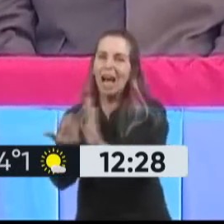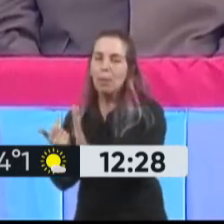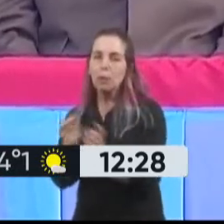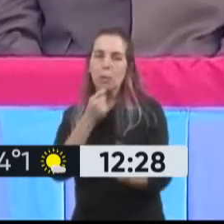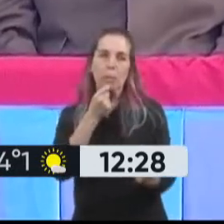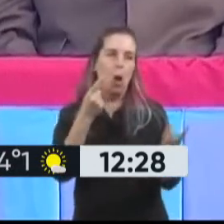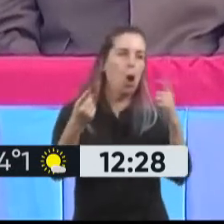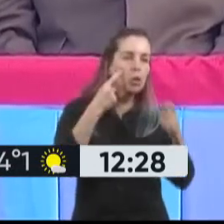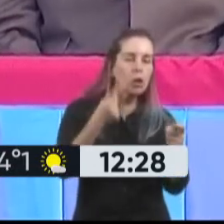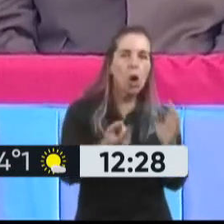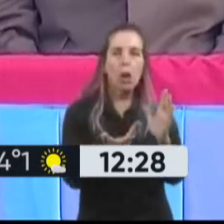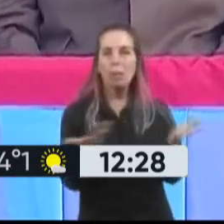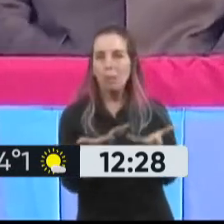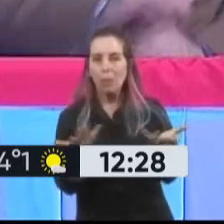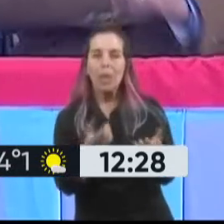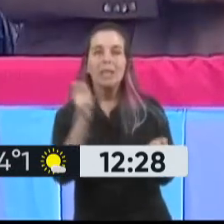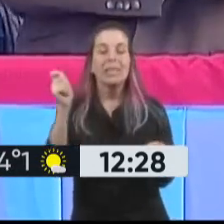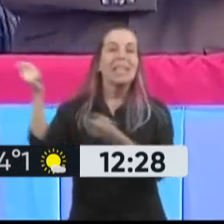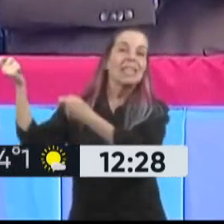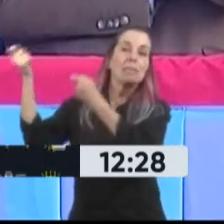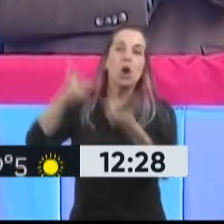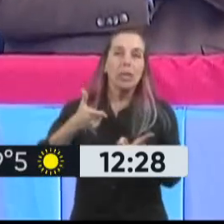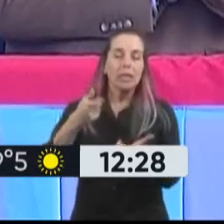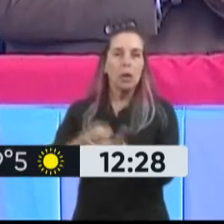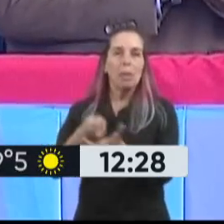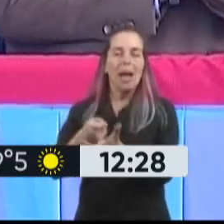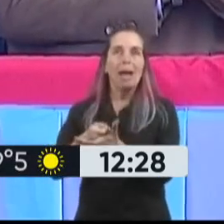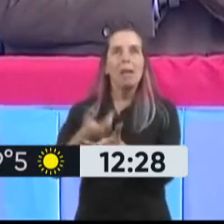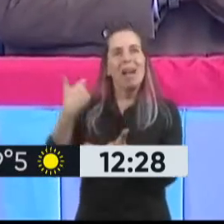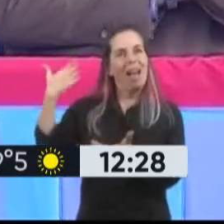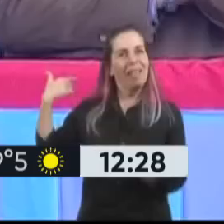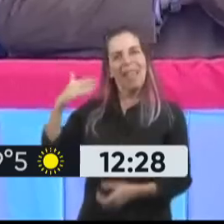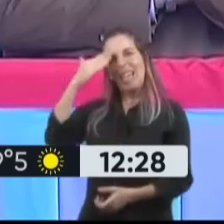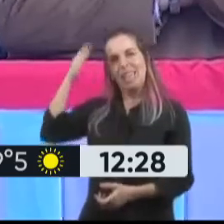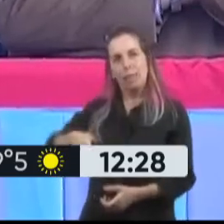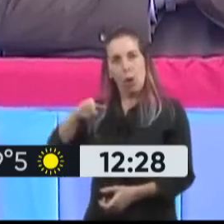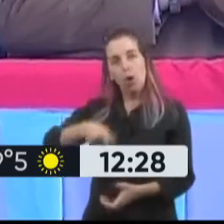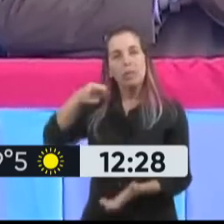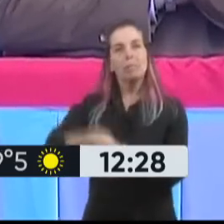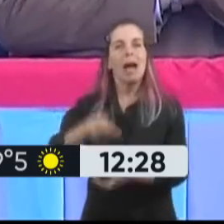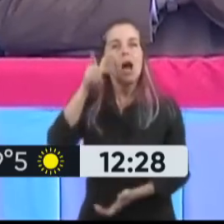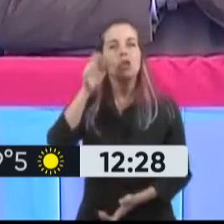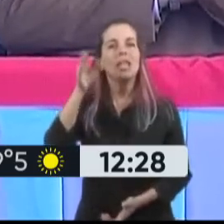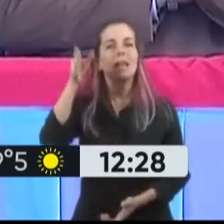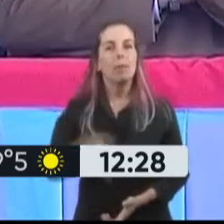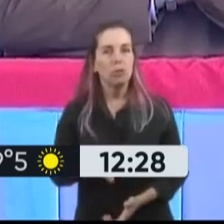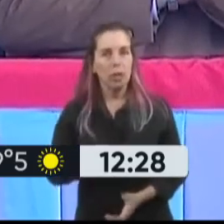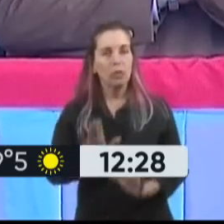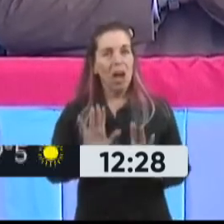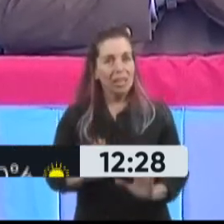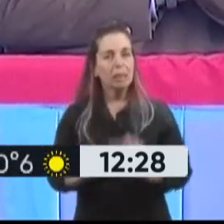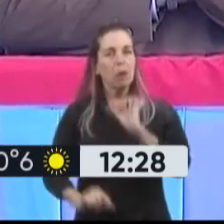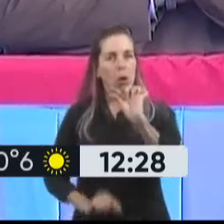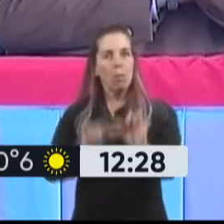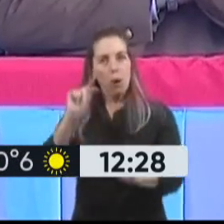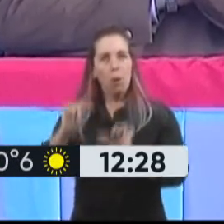pagarse solamente el 15% de las importaciones, hoy se paga el 80% de las importaciones. Y cada día estamos